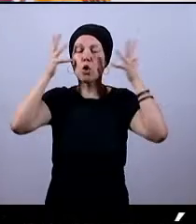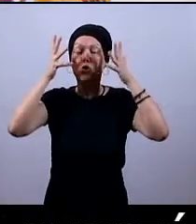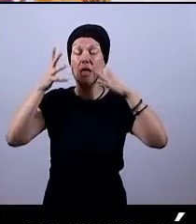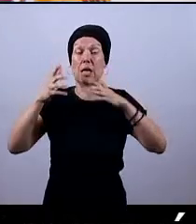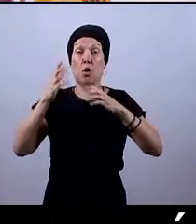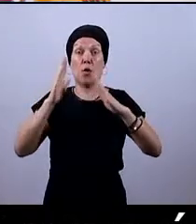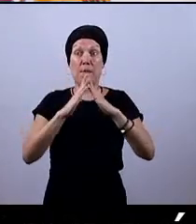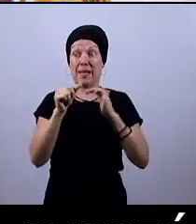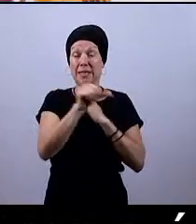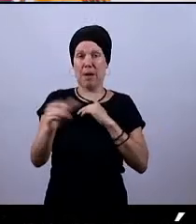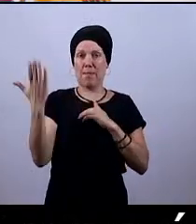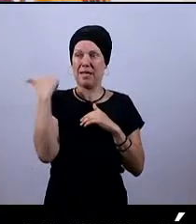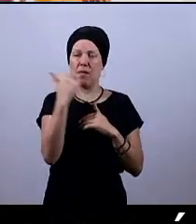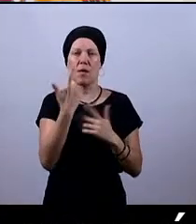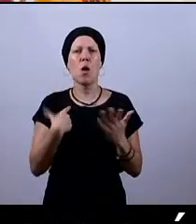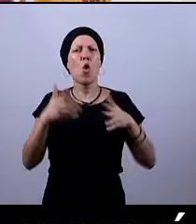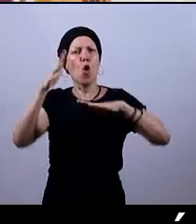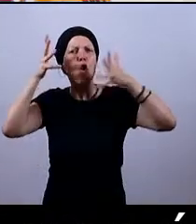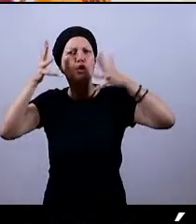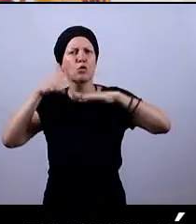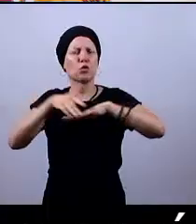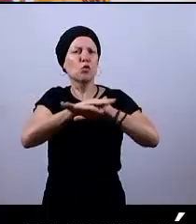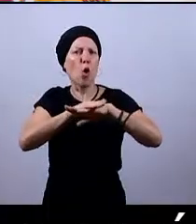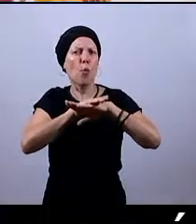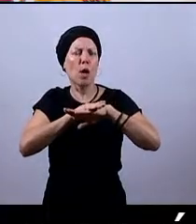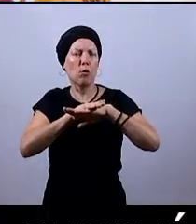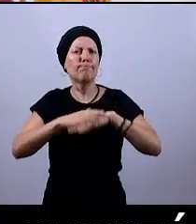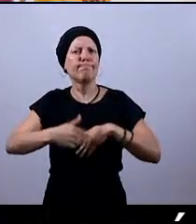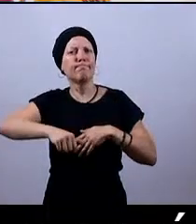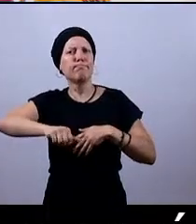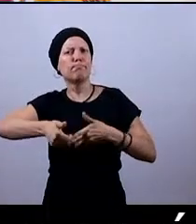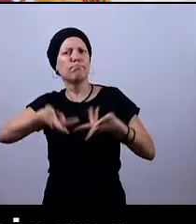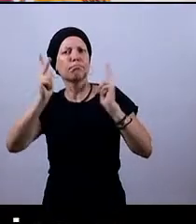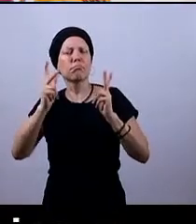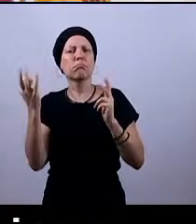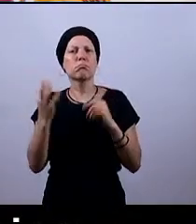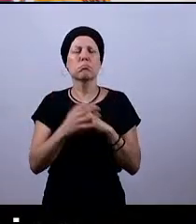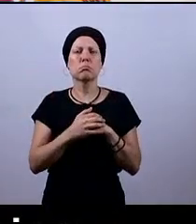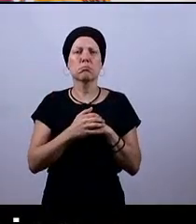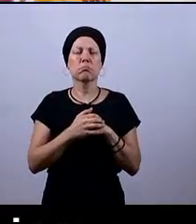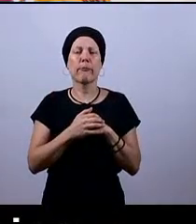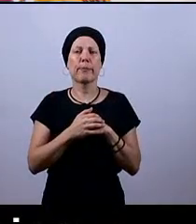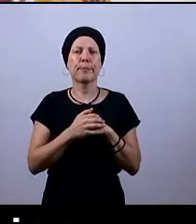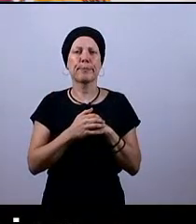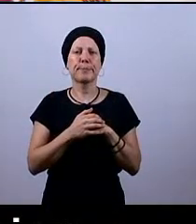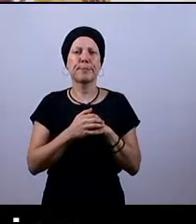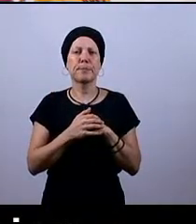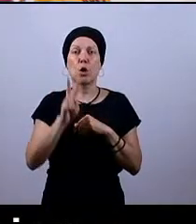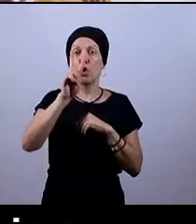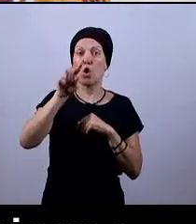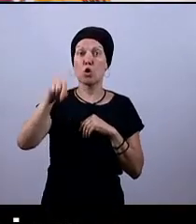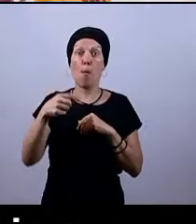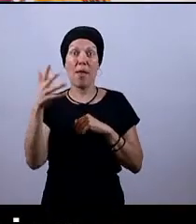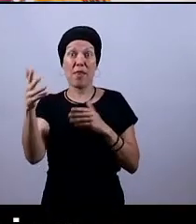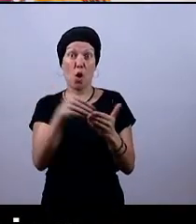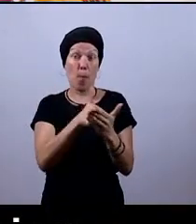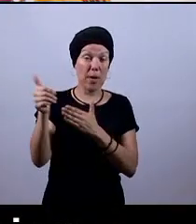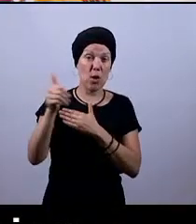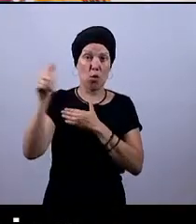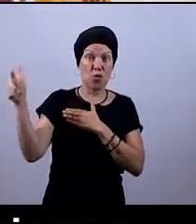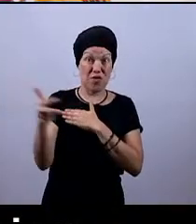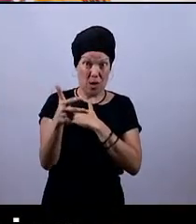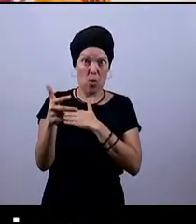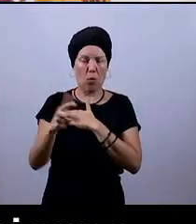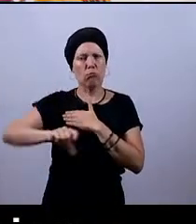semana pasada, el Consejo de Gobierno ha autorizado la ampliación en 2,5 millones de